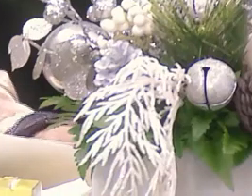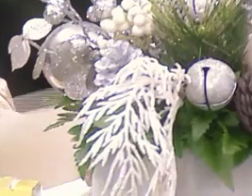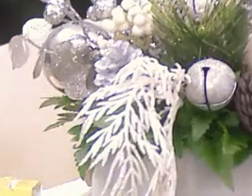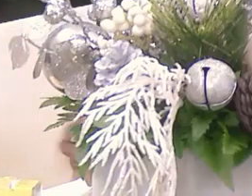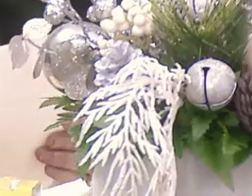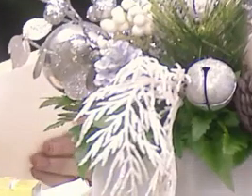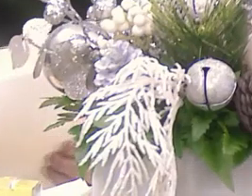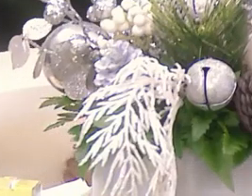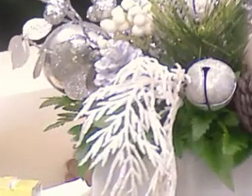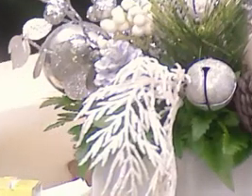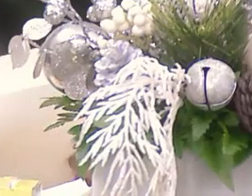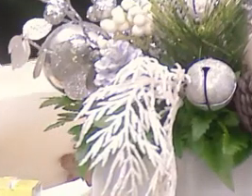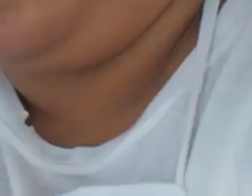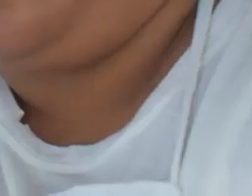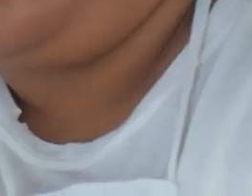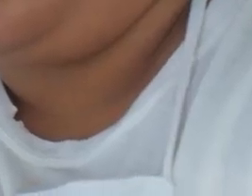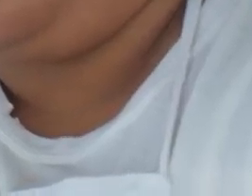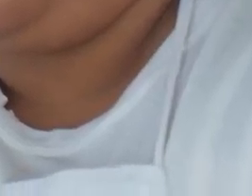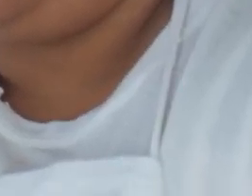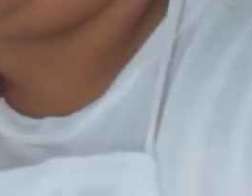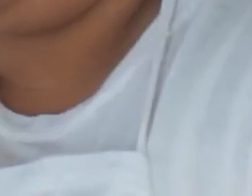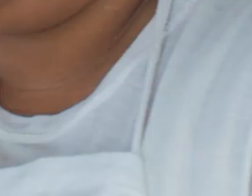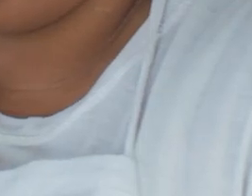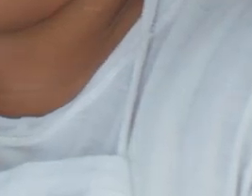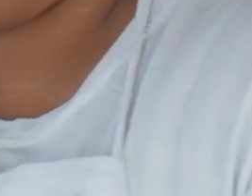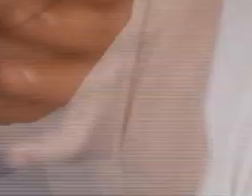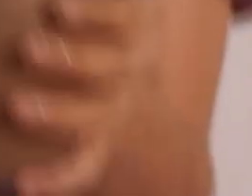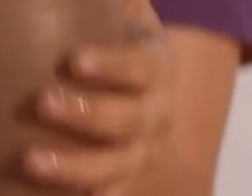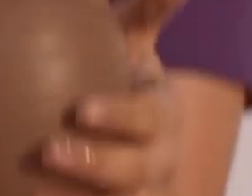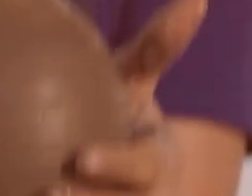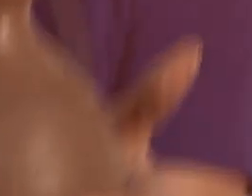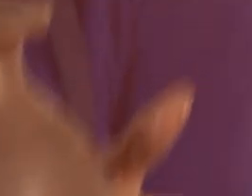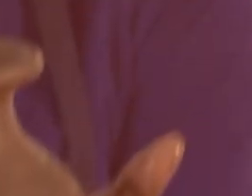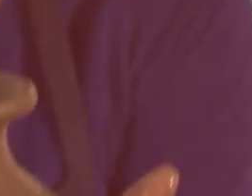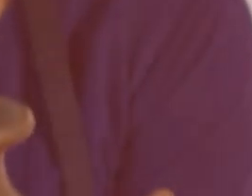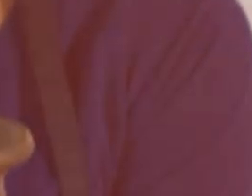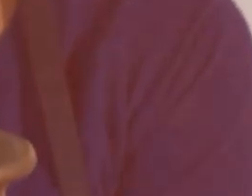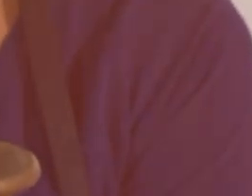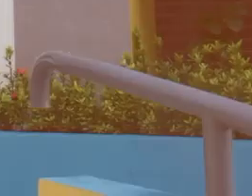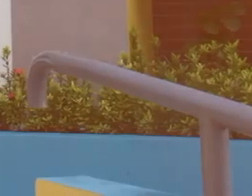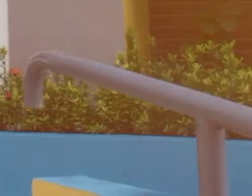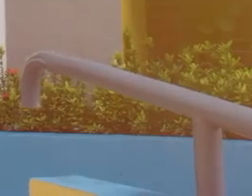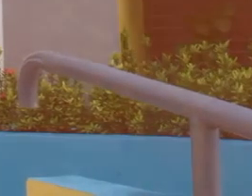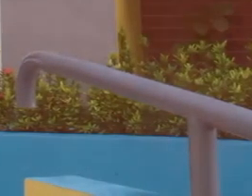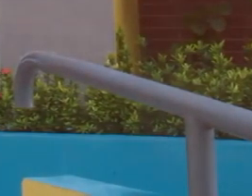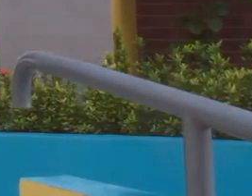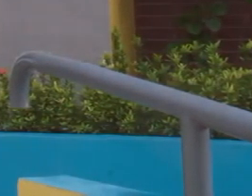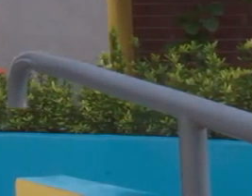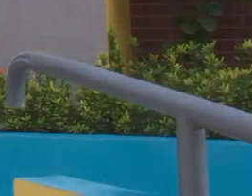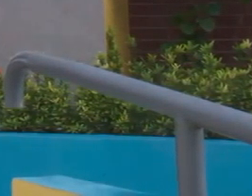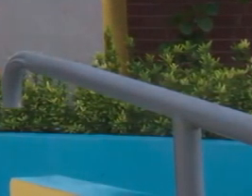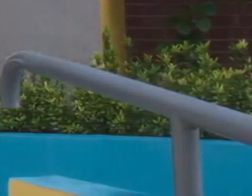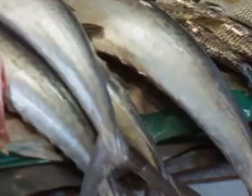para asentar la vida. Es reconocernos y sabernos hermanos, amigos, compañeros.